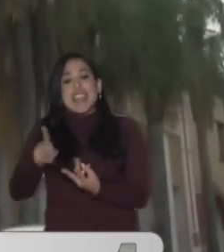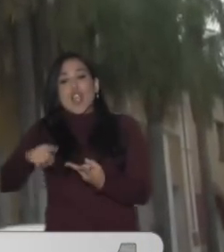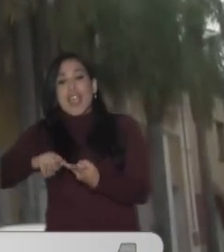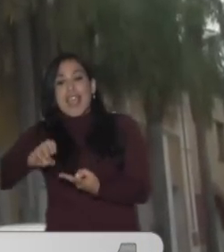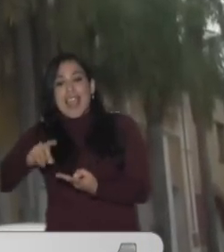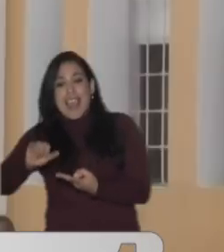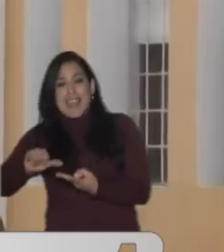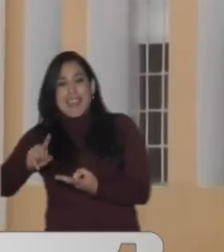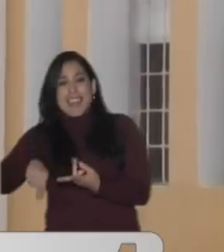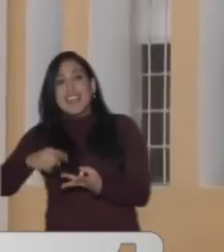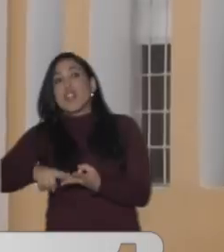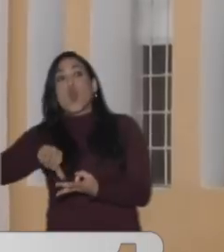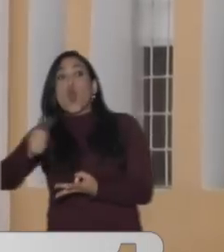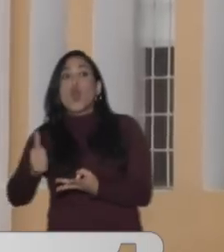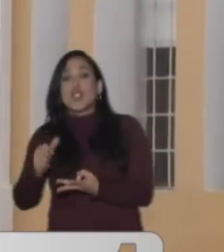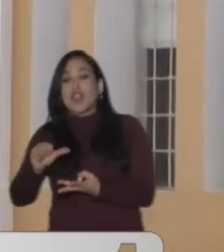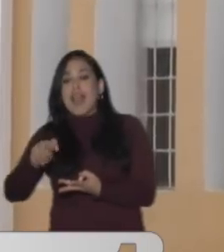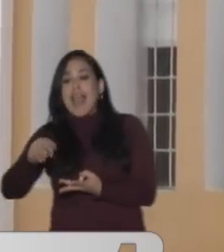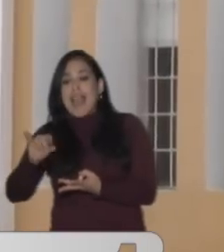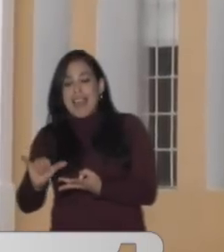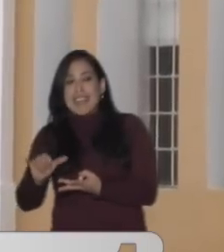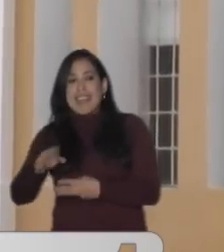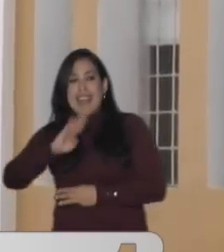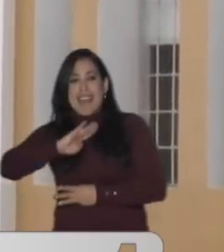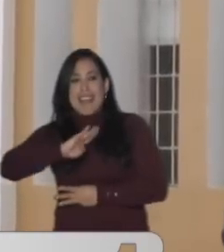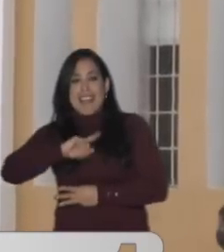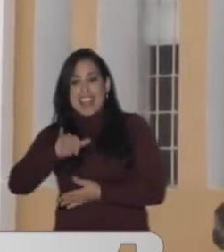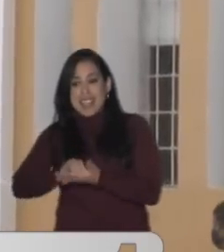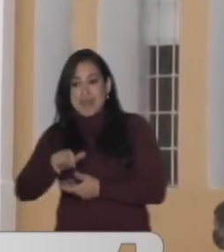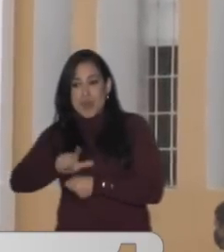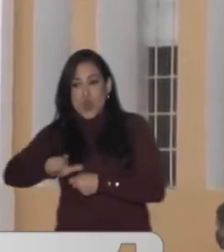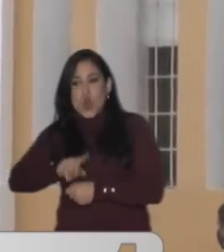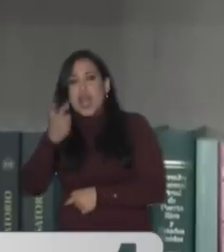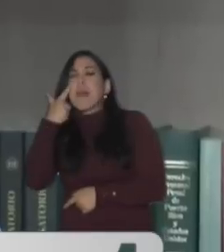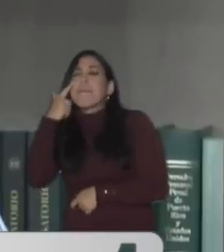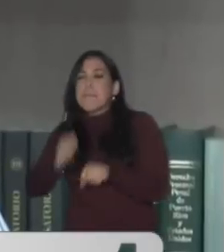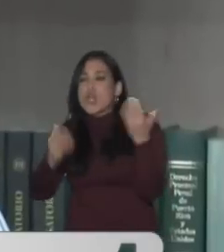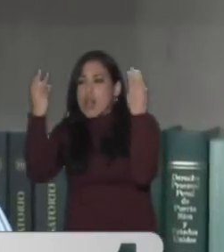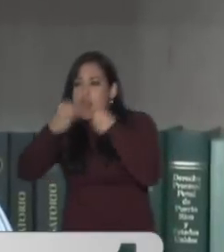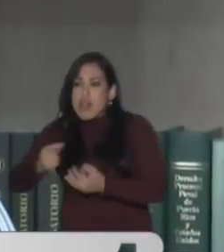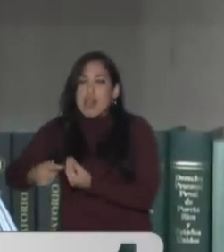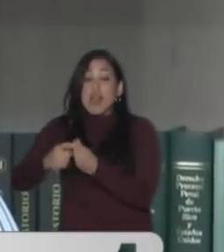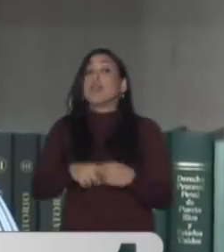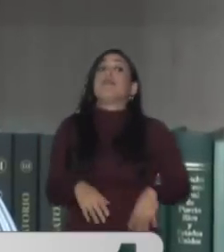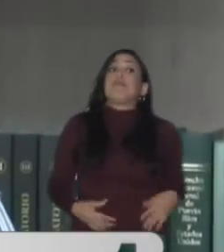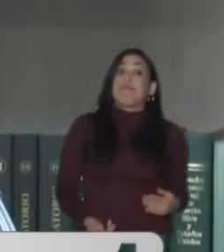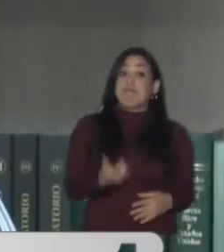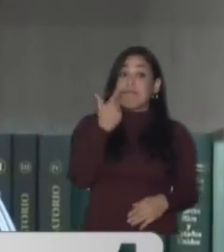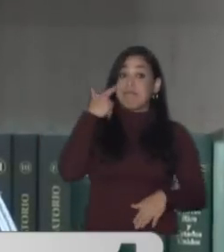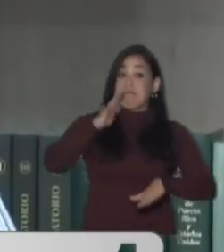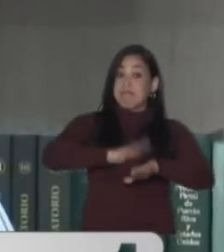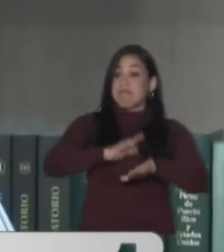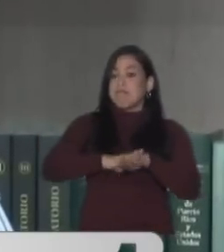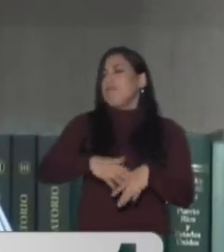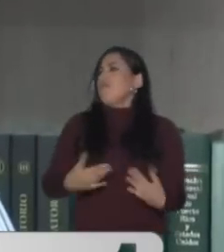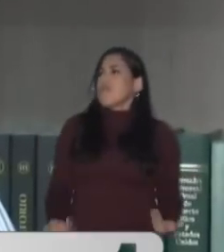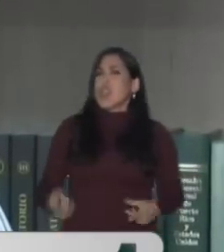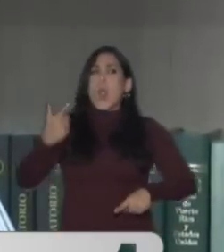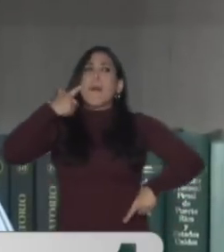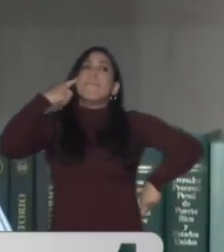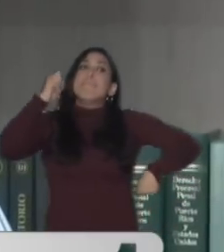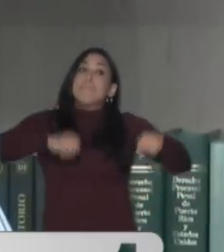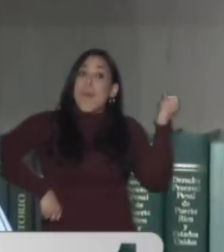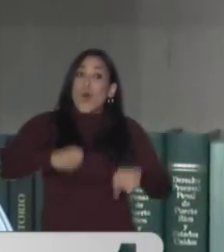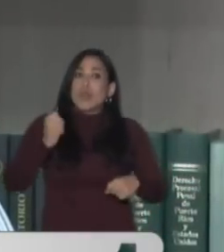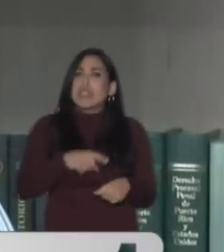2 Pedro Aponte y Andy Reales, alcalde de la misma localidad. Mostraban una hipótesis alterna que